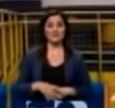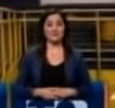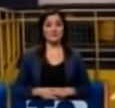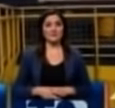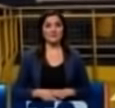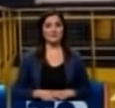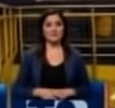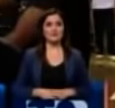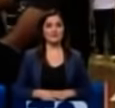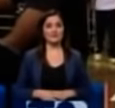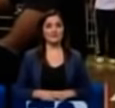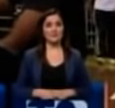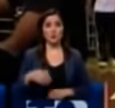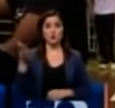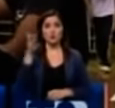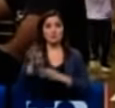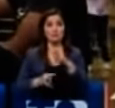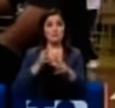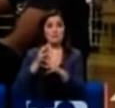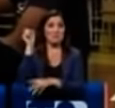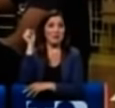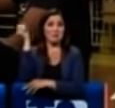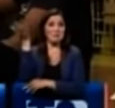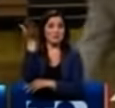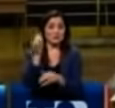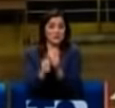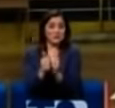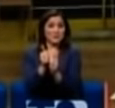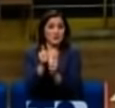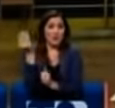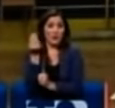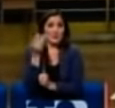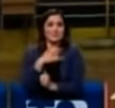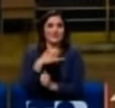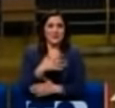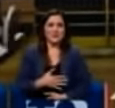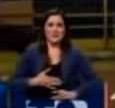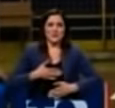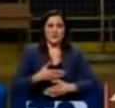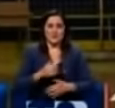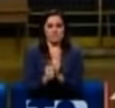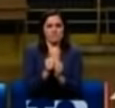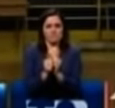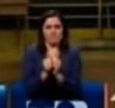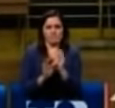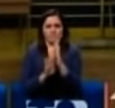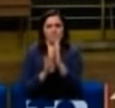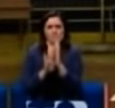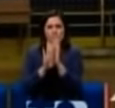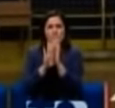El parkour está de moda en el mundo. Los jóvenes no solo que se divierten, sino que desarrollan su estado físico y mental.